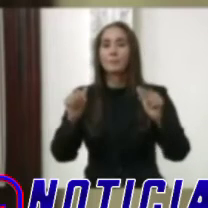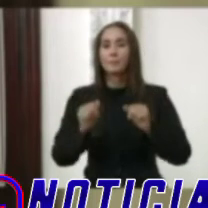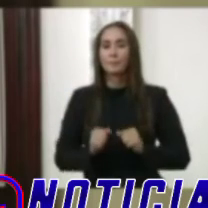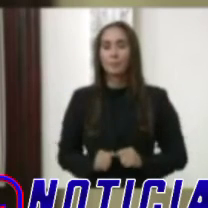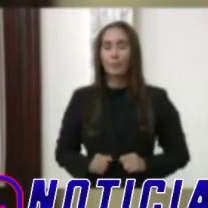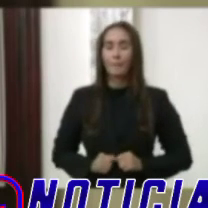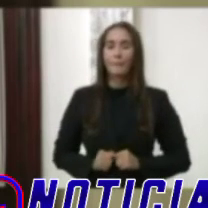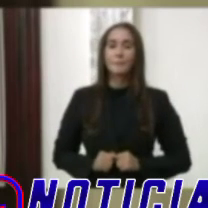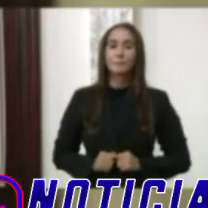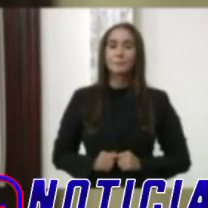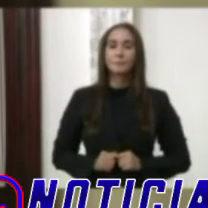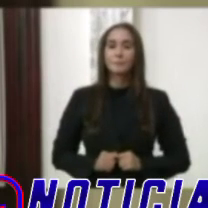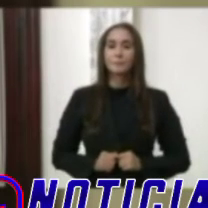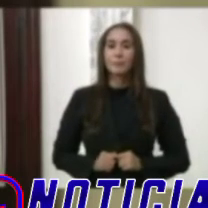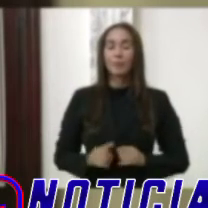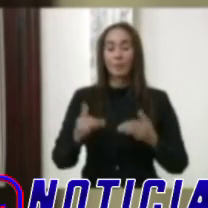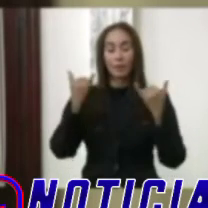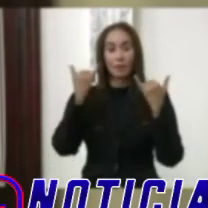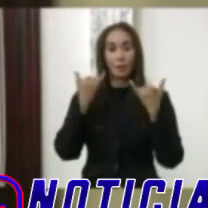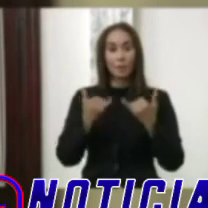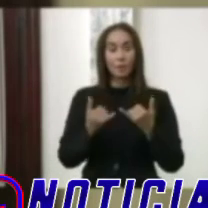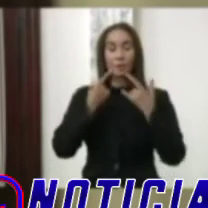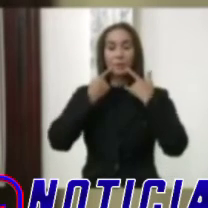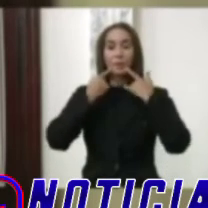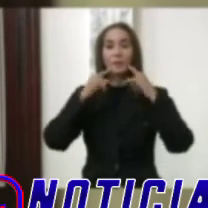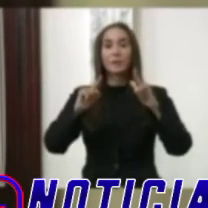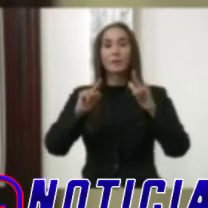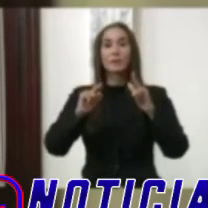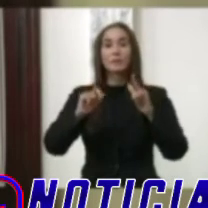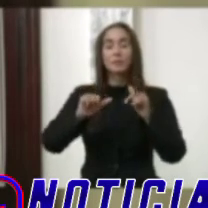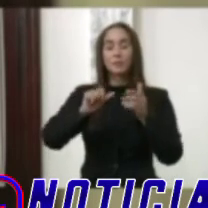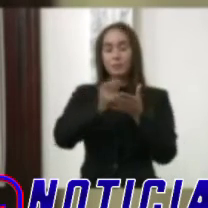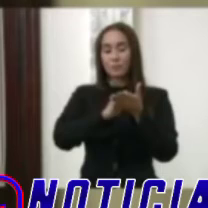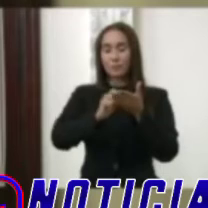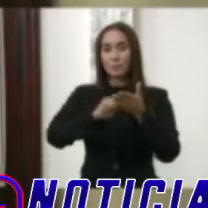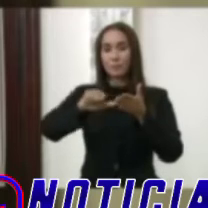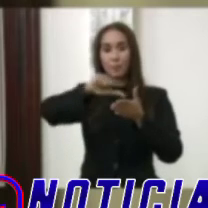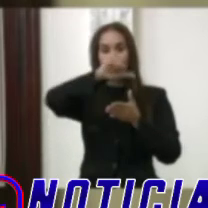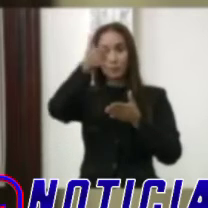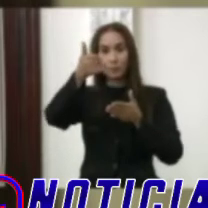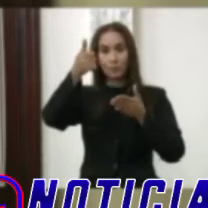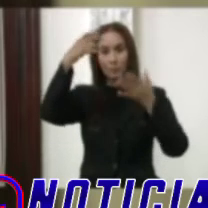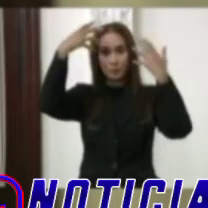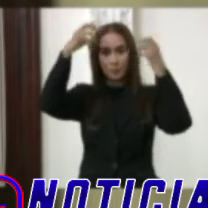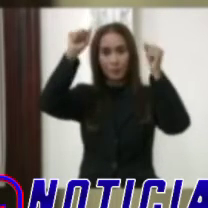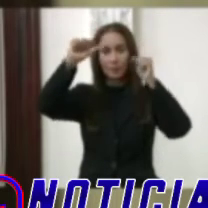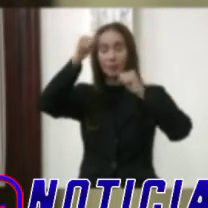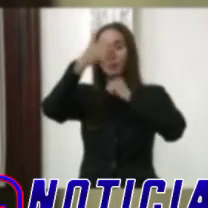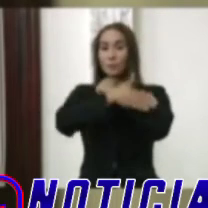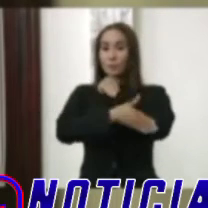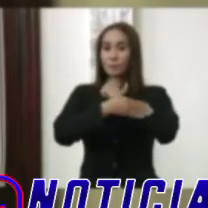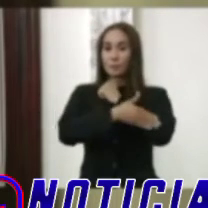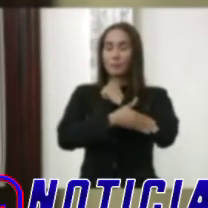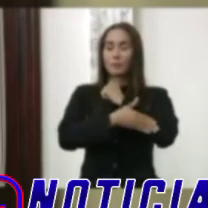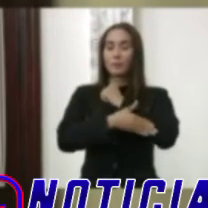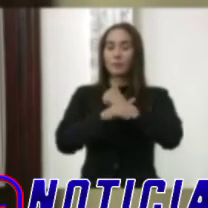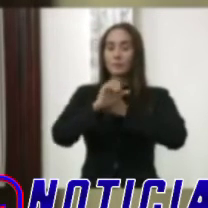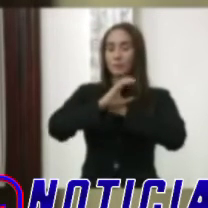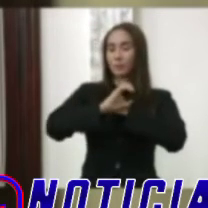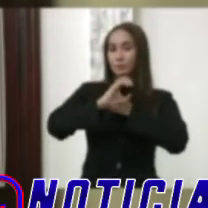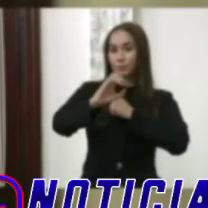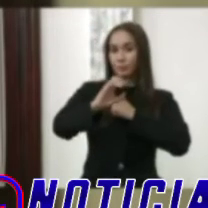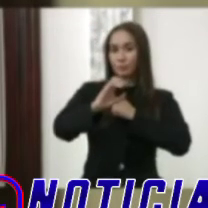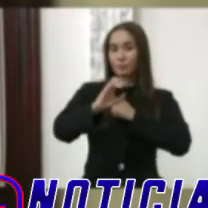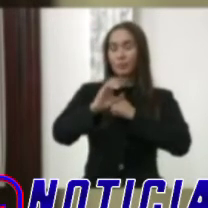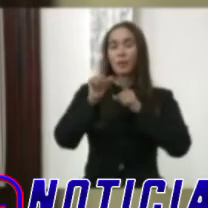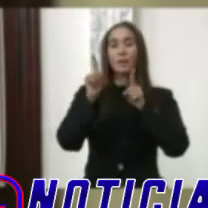En la actualidad, esta declaración ya ha sido firmada por los principales jefes de Estado de los países del hemisferio occidental